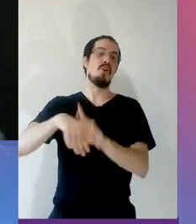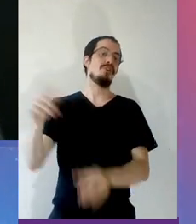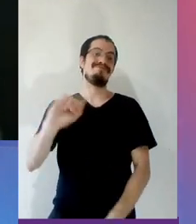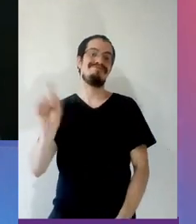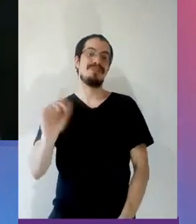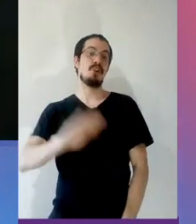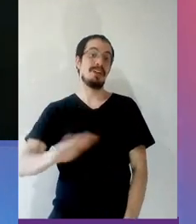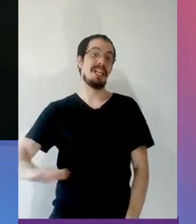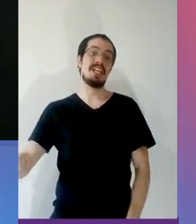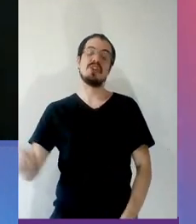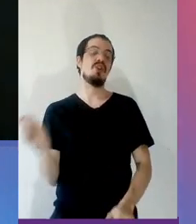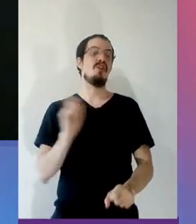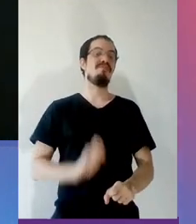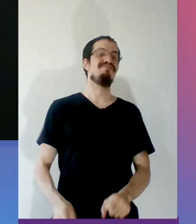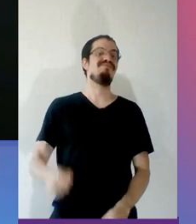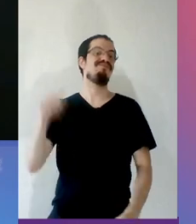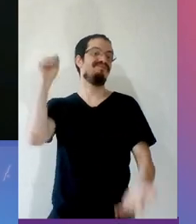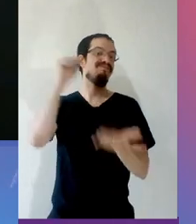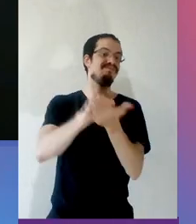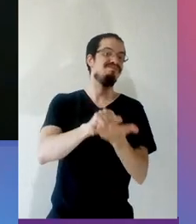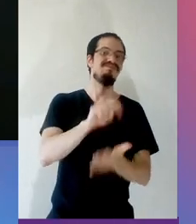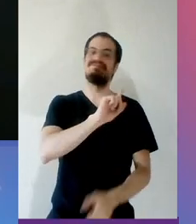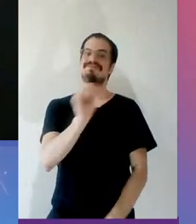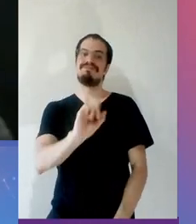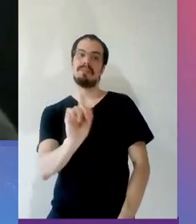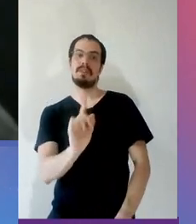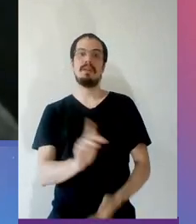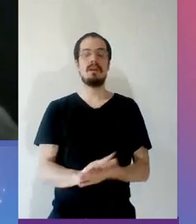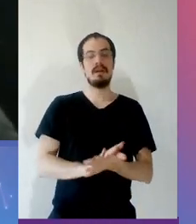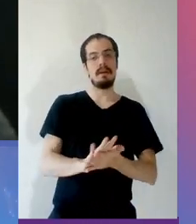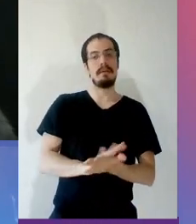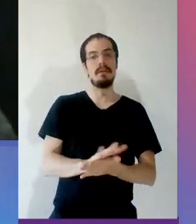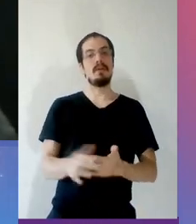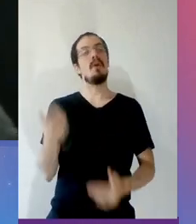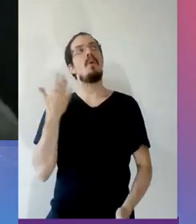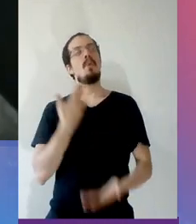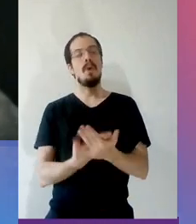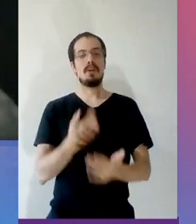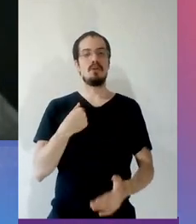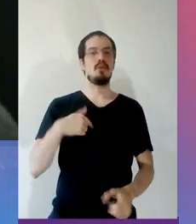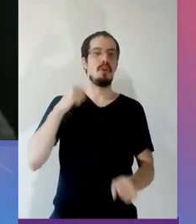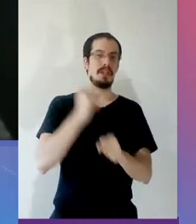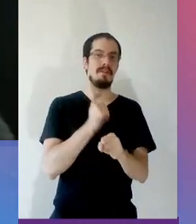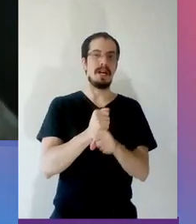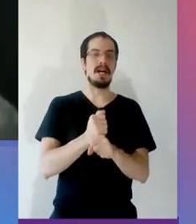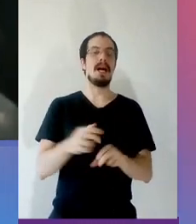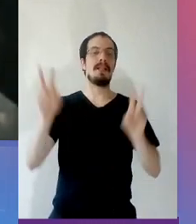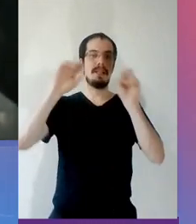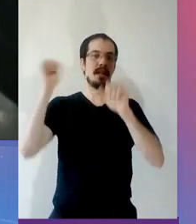¿Ah? Y cuando yo trabajaba en la Organización Panamericana de la Salud, iba a los países